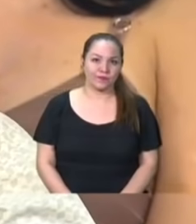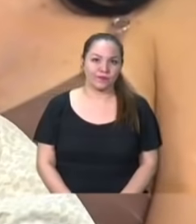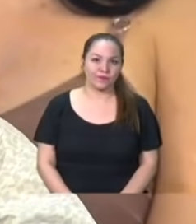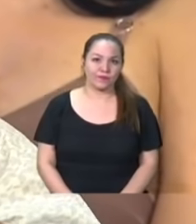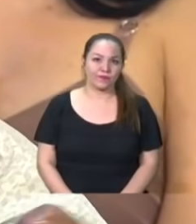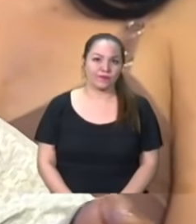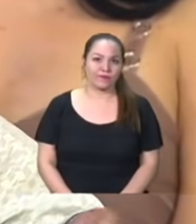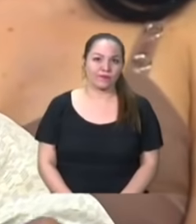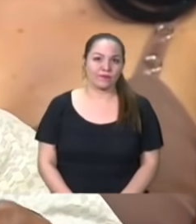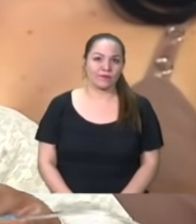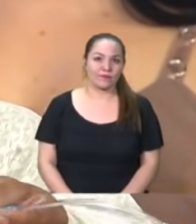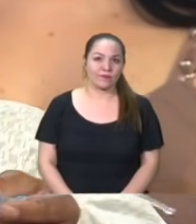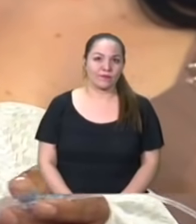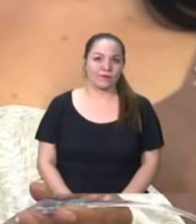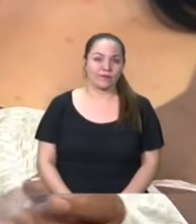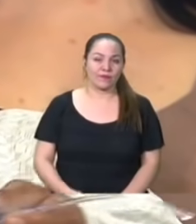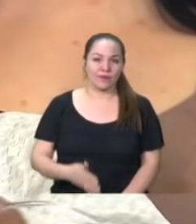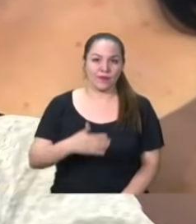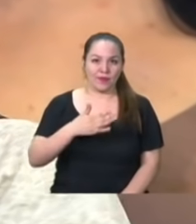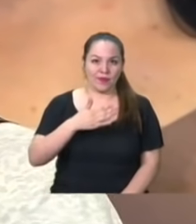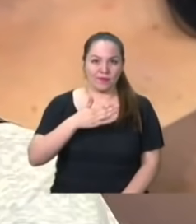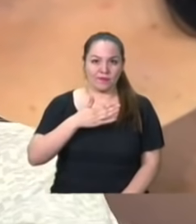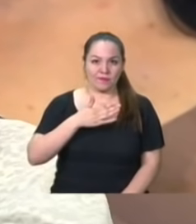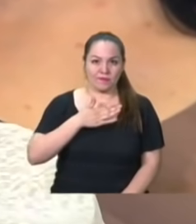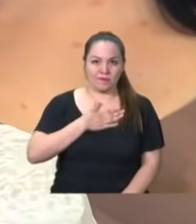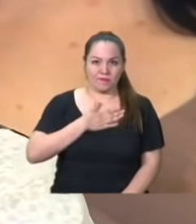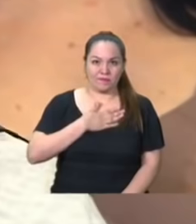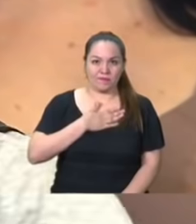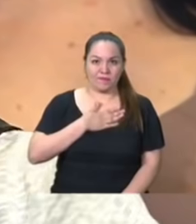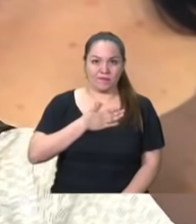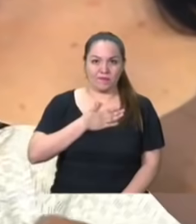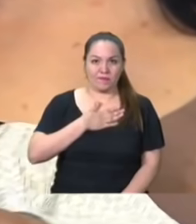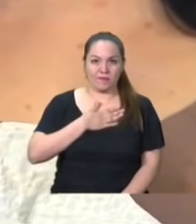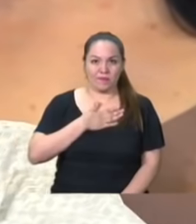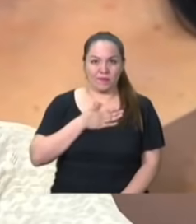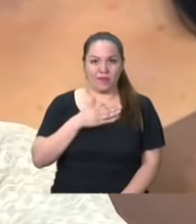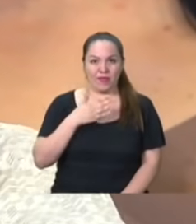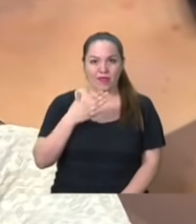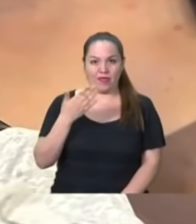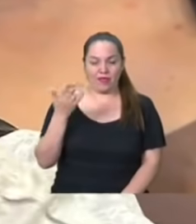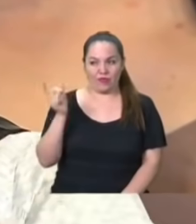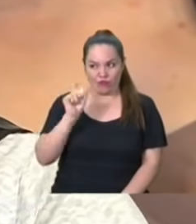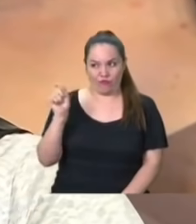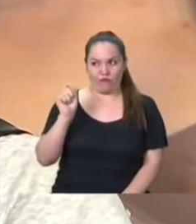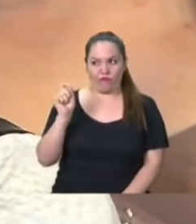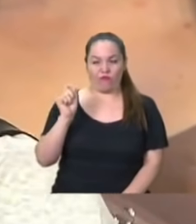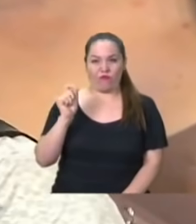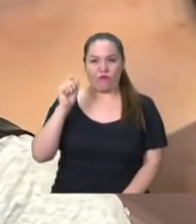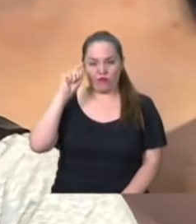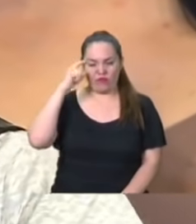¿Verdad que mi pareja? Bueno, se había molestado con Aleida porque siempre decía que